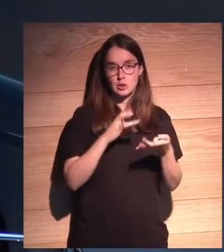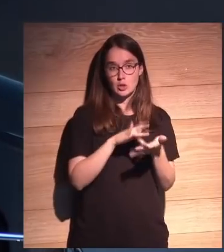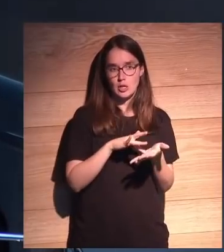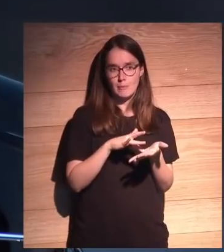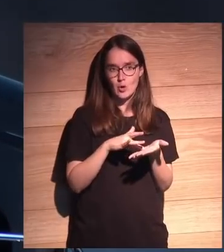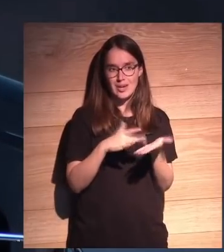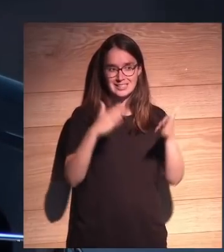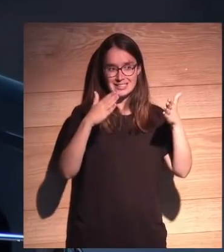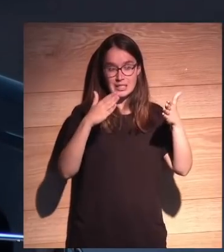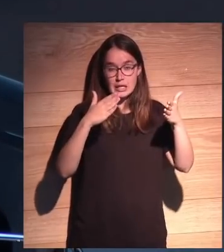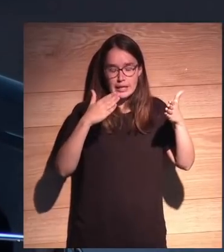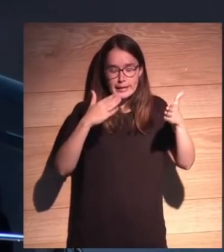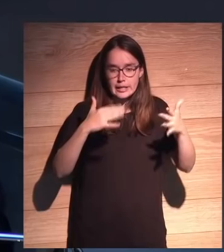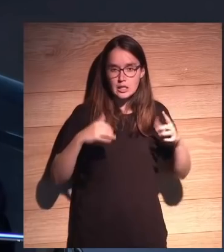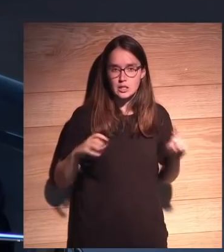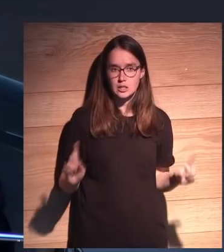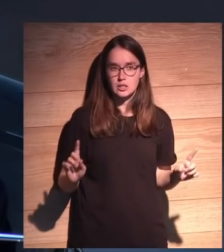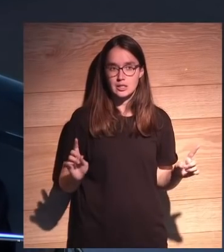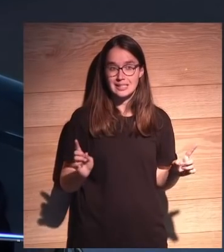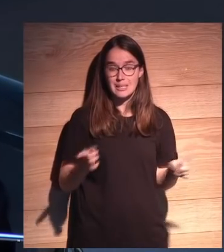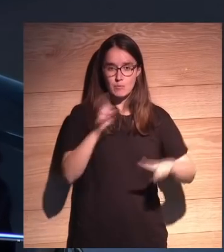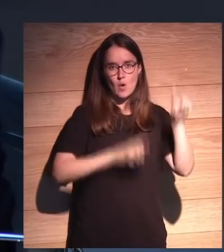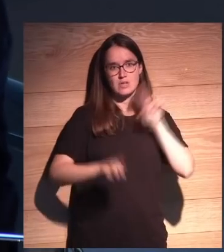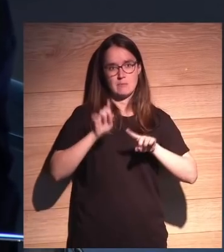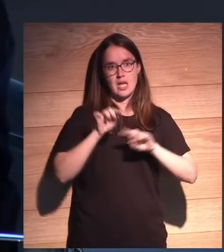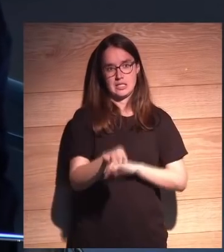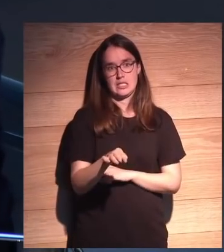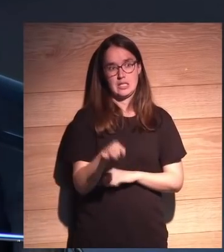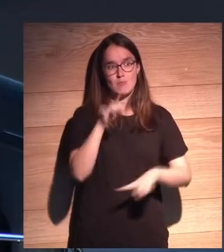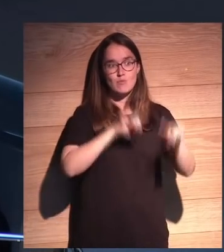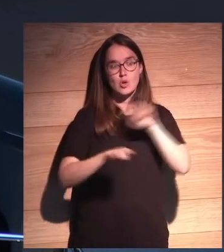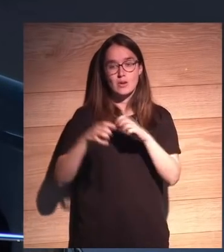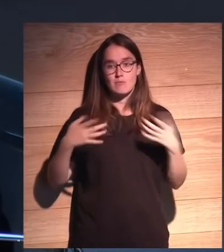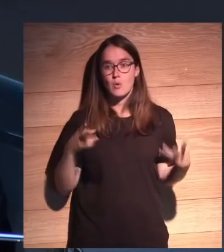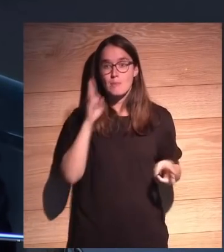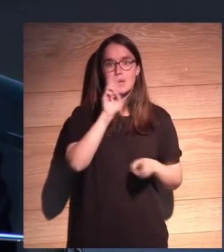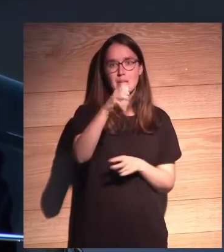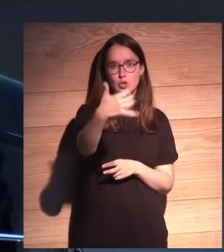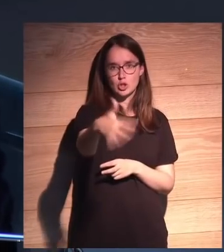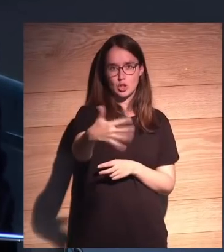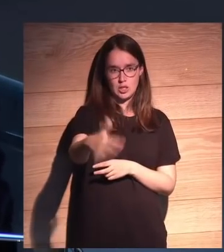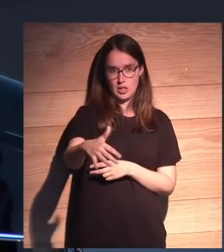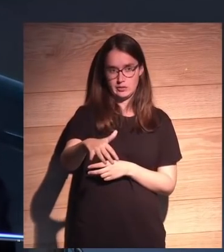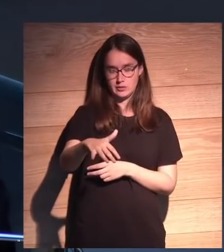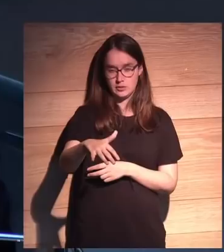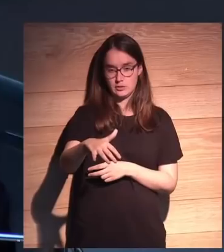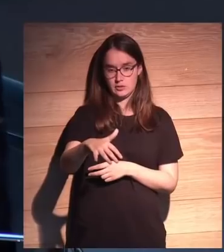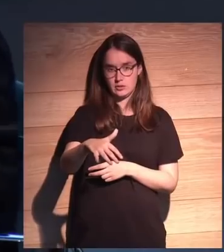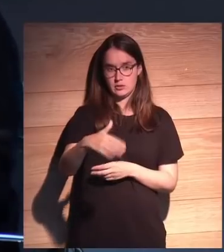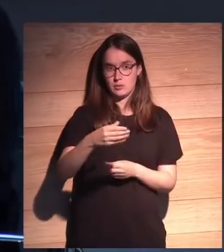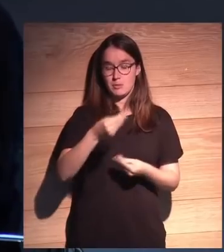las que no habíamos mirado, porque este es el problema, ¿no? El problema es a dónde miramos,